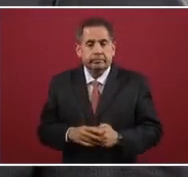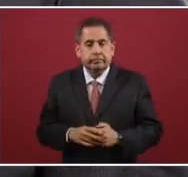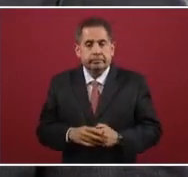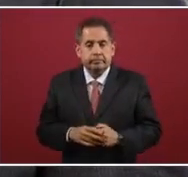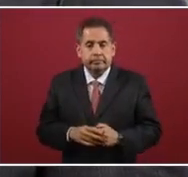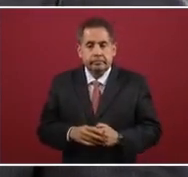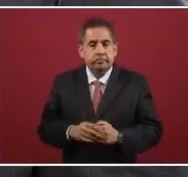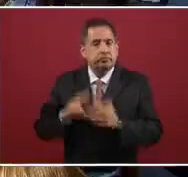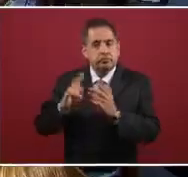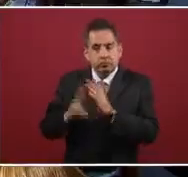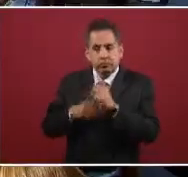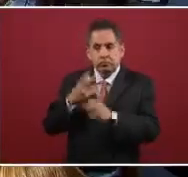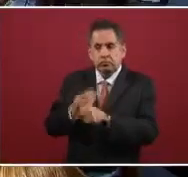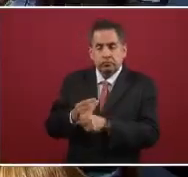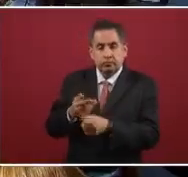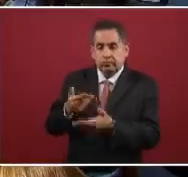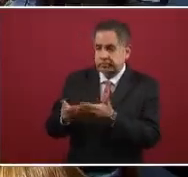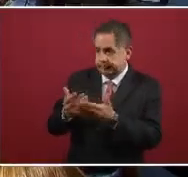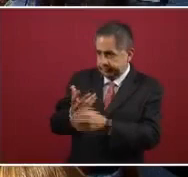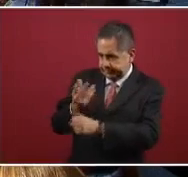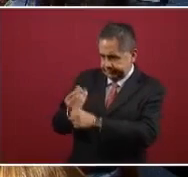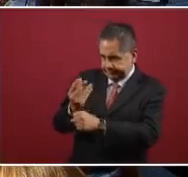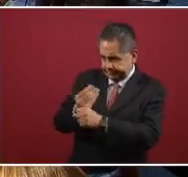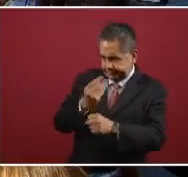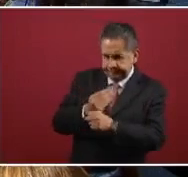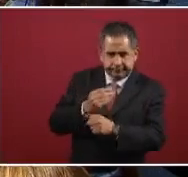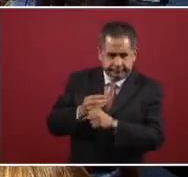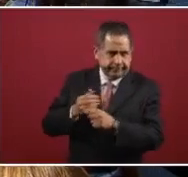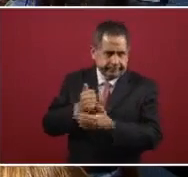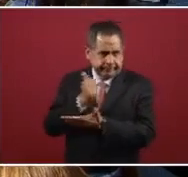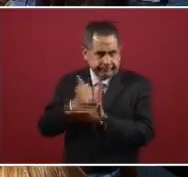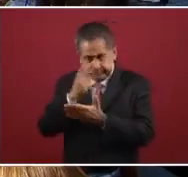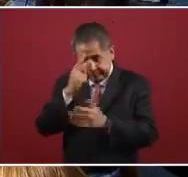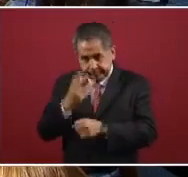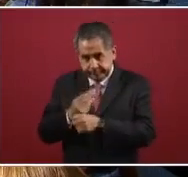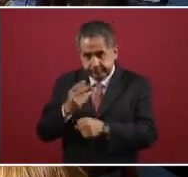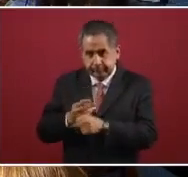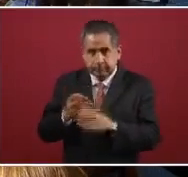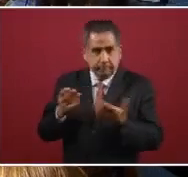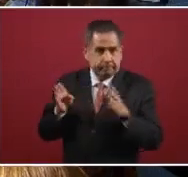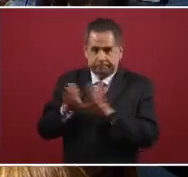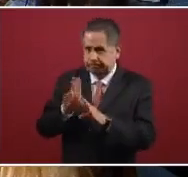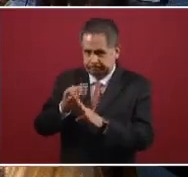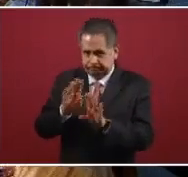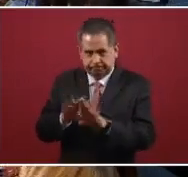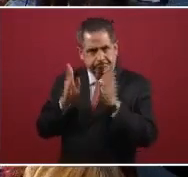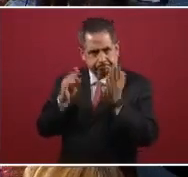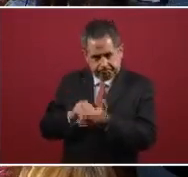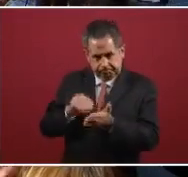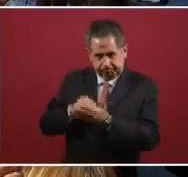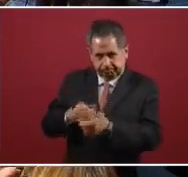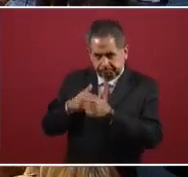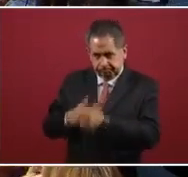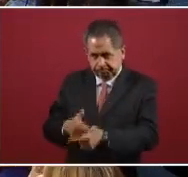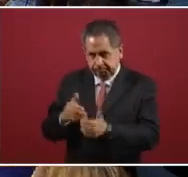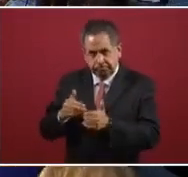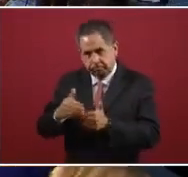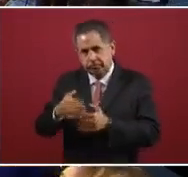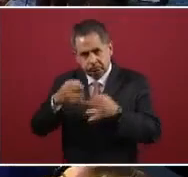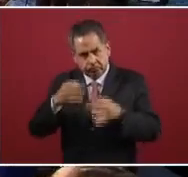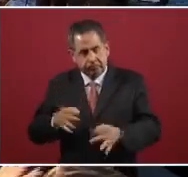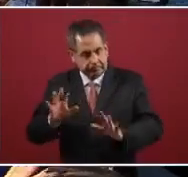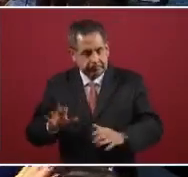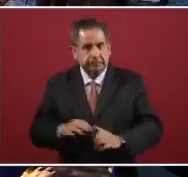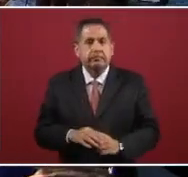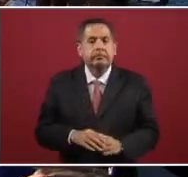la rehabilitación del actual aeropuerto, que ya no se va a cerrar como era el proyecto original.